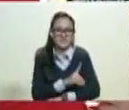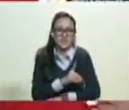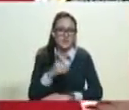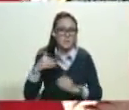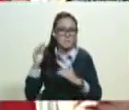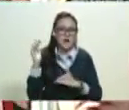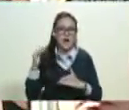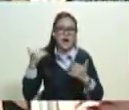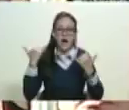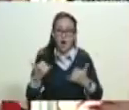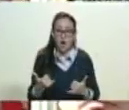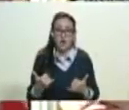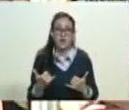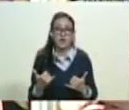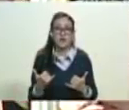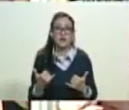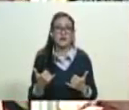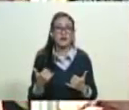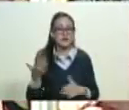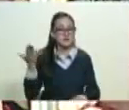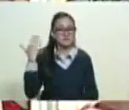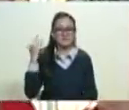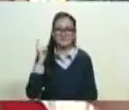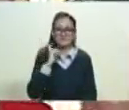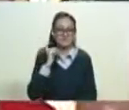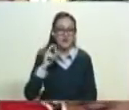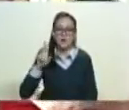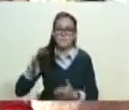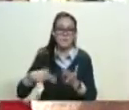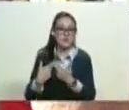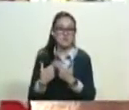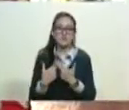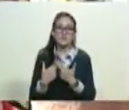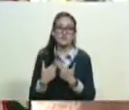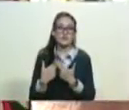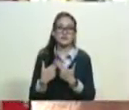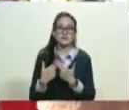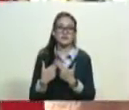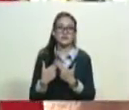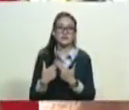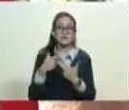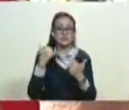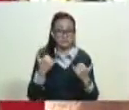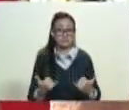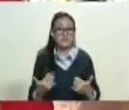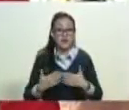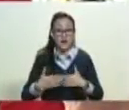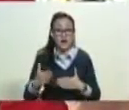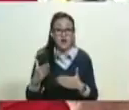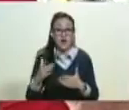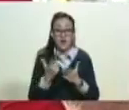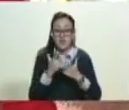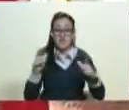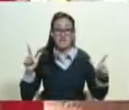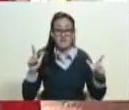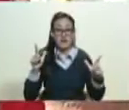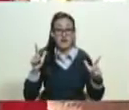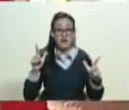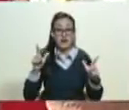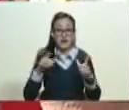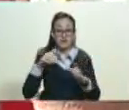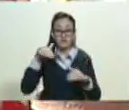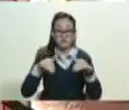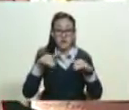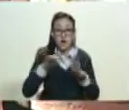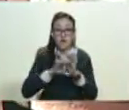lo que están expresando hoy. A ese pasado jamás volveremos, compañeros. Y ustedes, virtuosos, soberanos constituyentes,